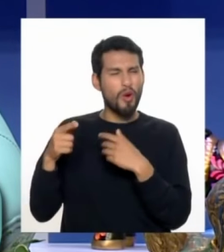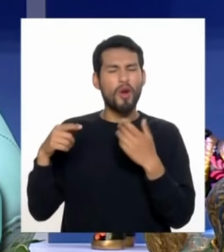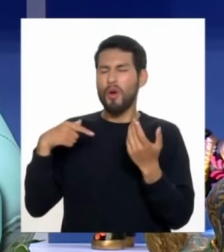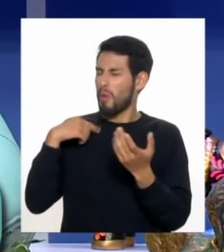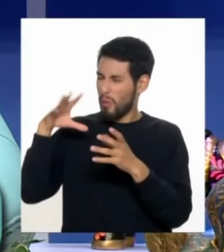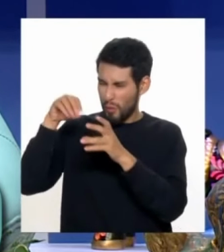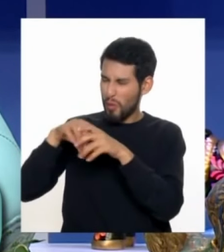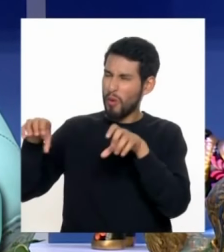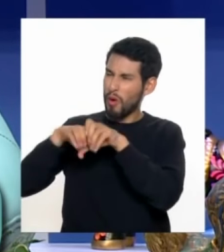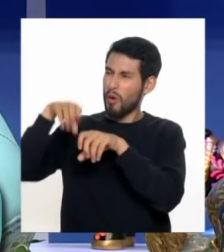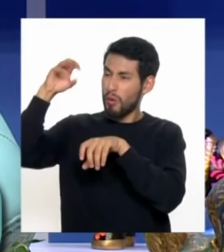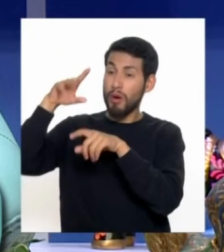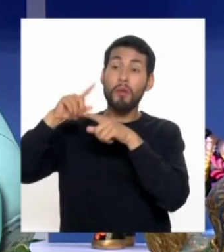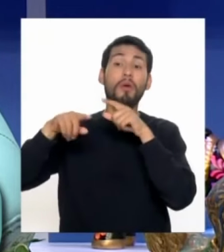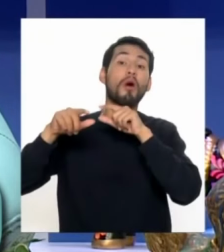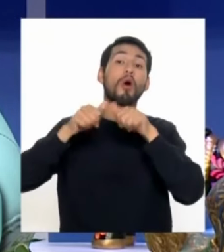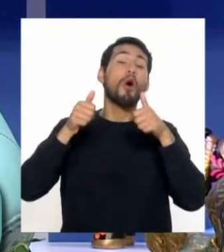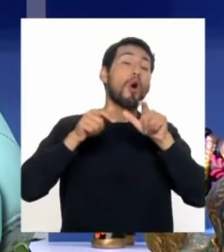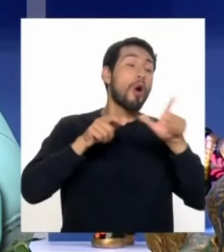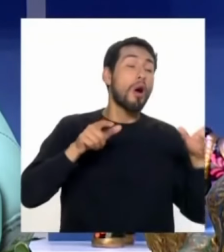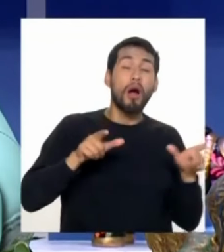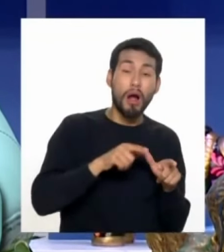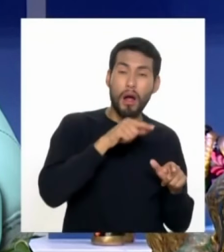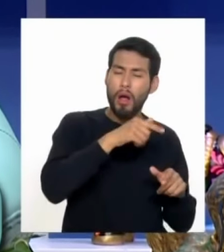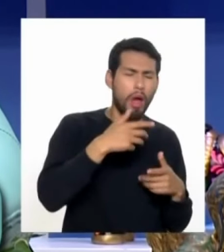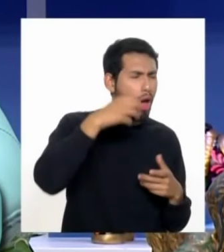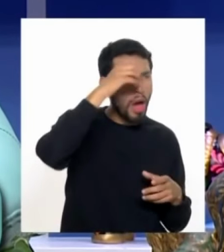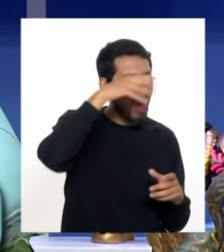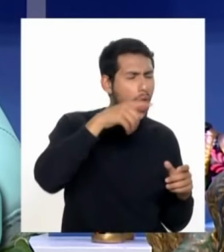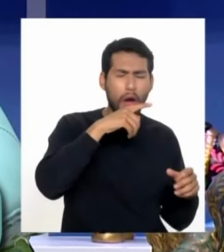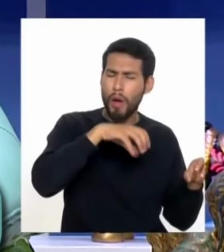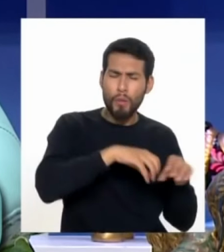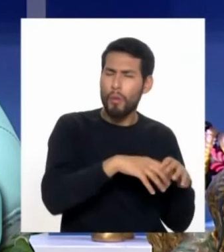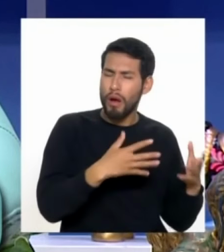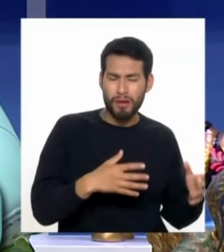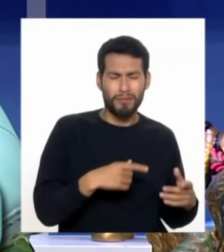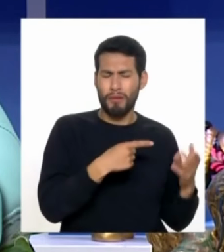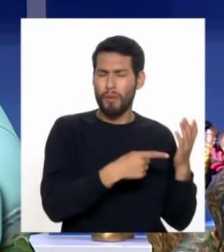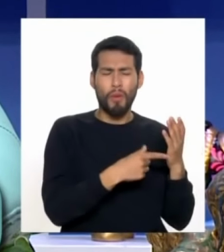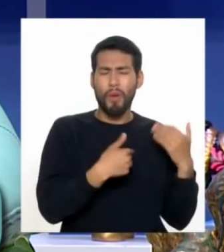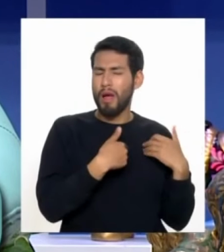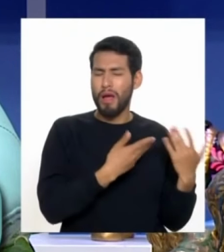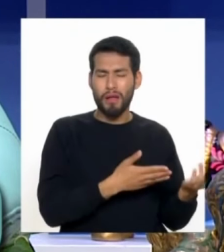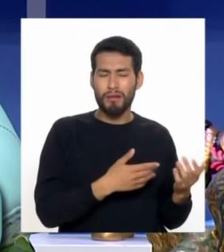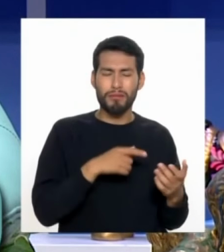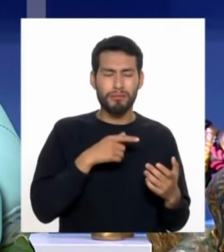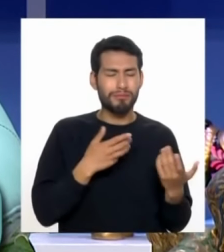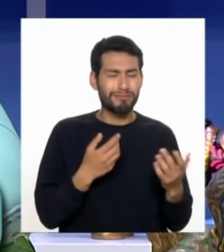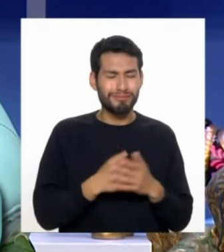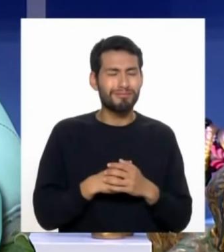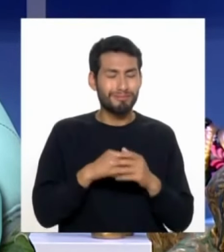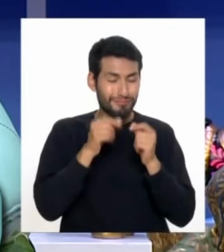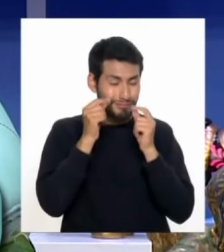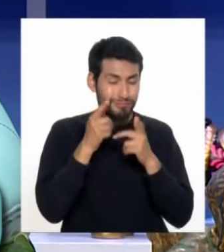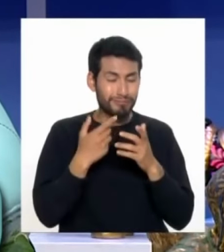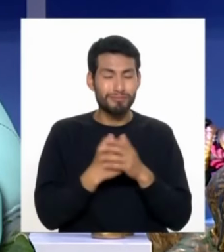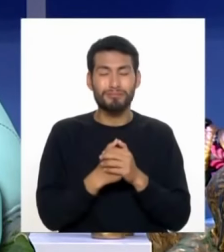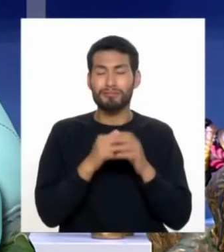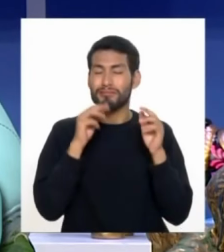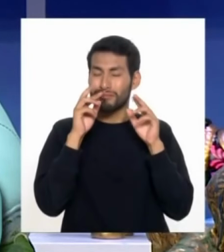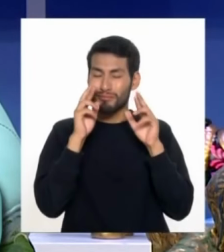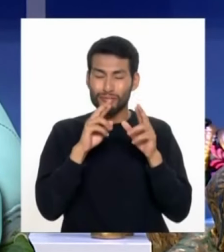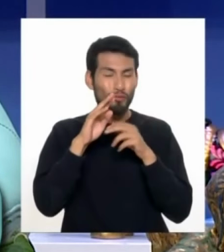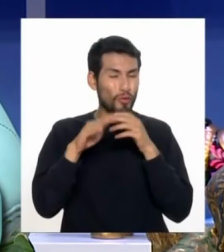servicios básicos, y en otras zonas ni siquiera los servicios básicos y tampoco la tecnología, por ende. Es bastante interesante y esperemos, pues,